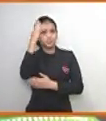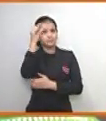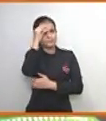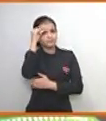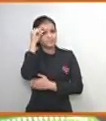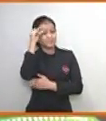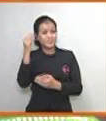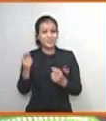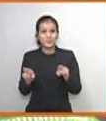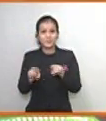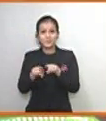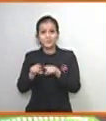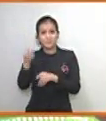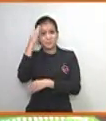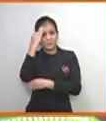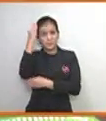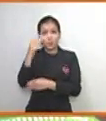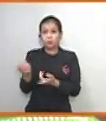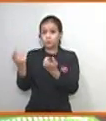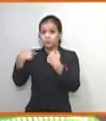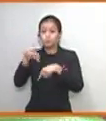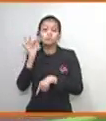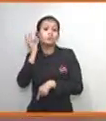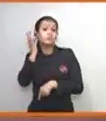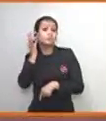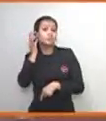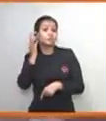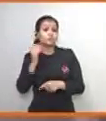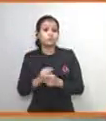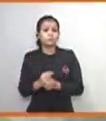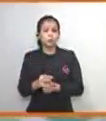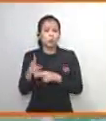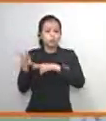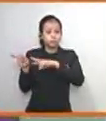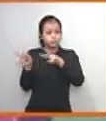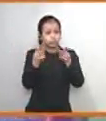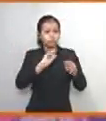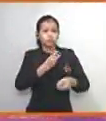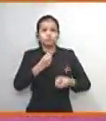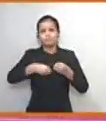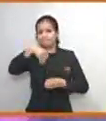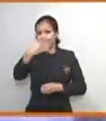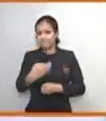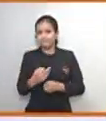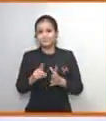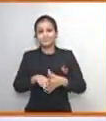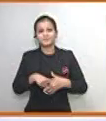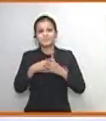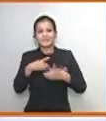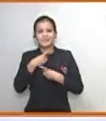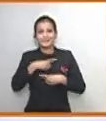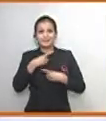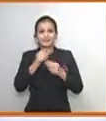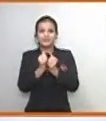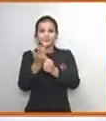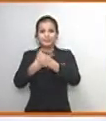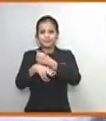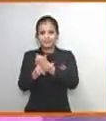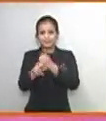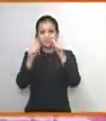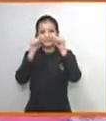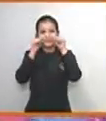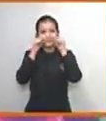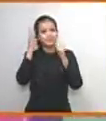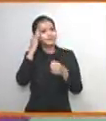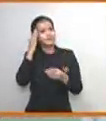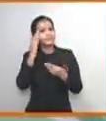estoy en compañía de nuestra auditora que le da transparencia a cada uno de nuestros procesos. Iniciamos la diversión pegando y ganando junto a Pega 3. Atentos,